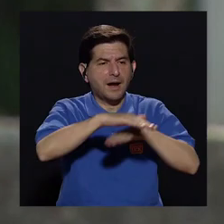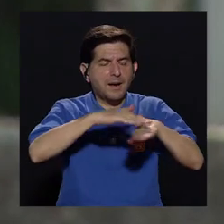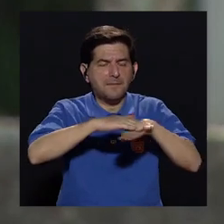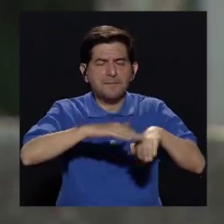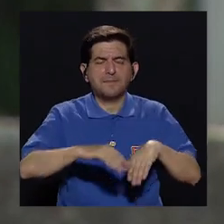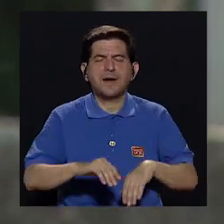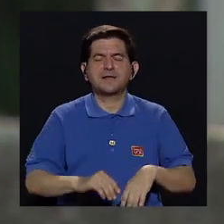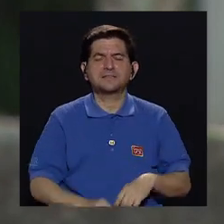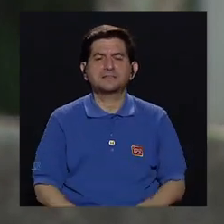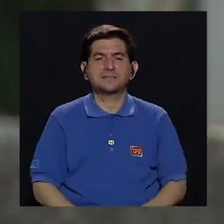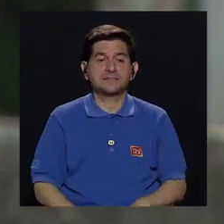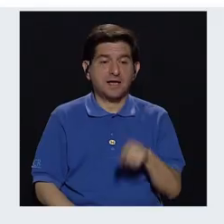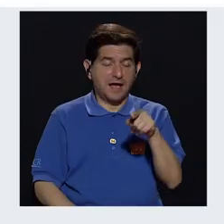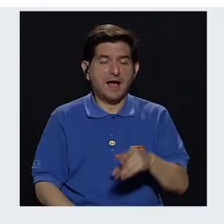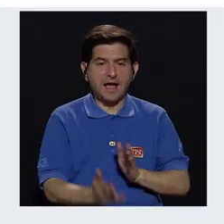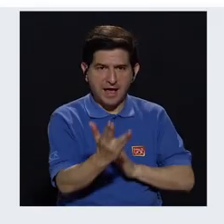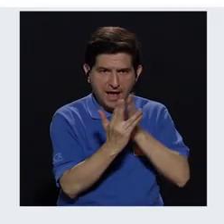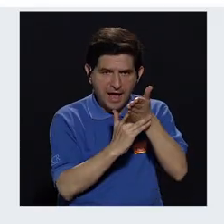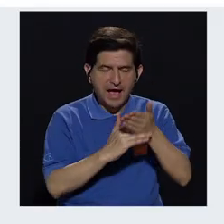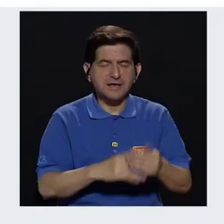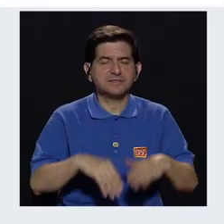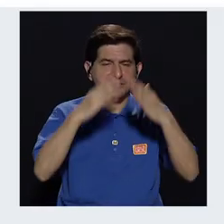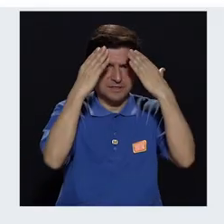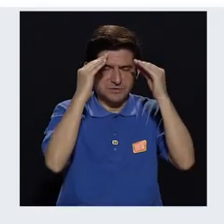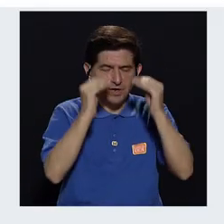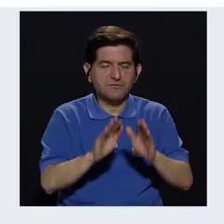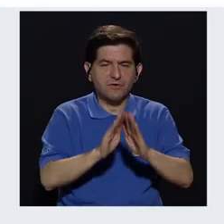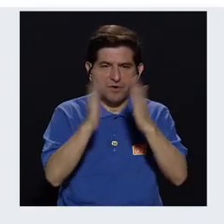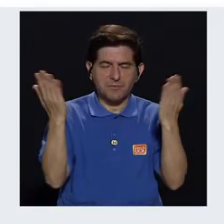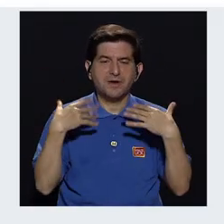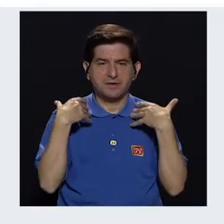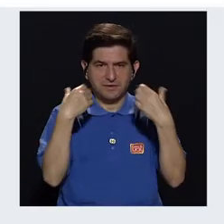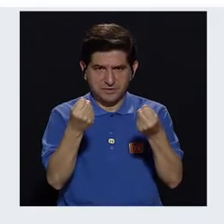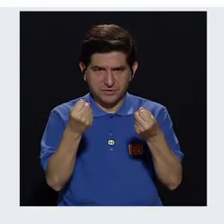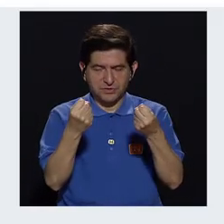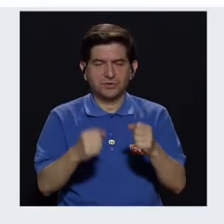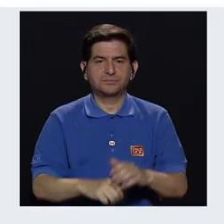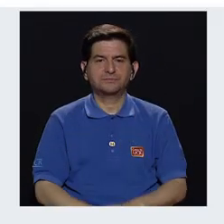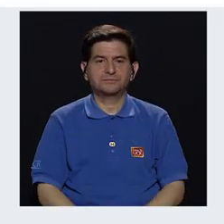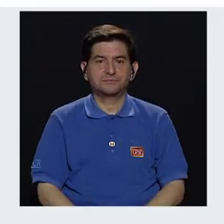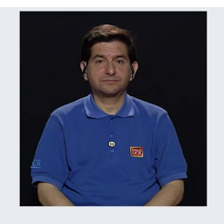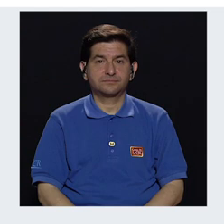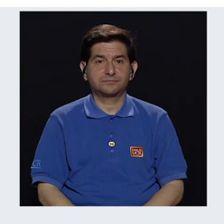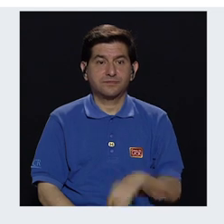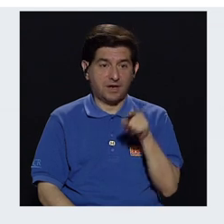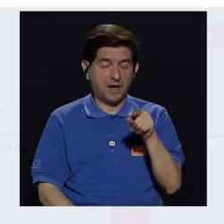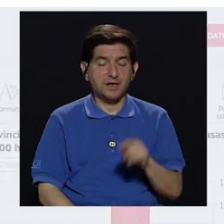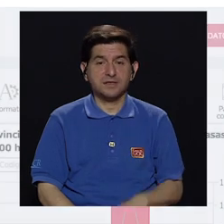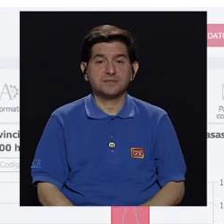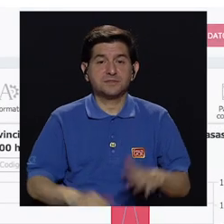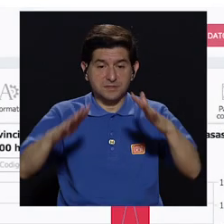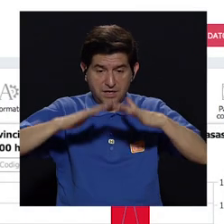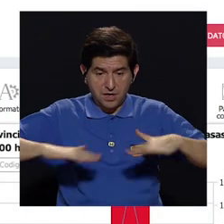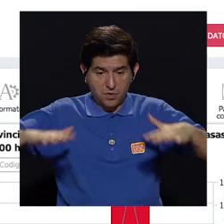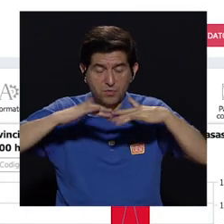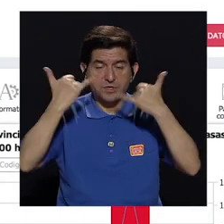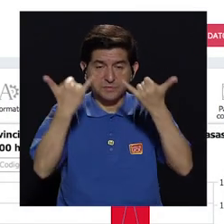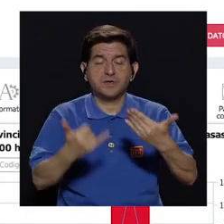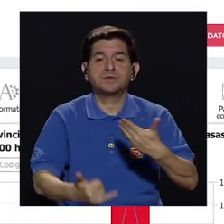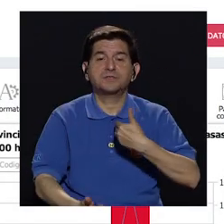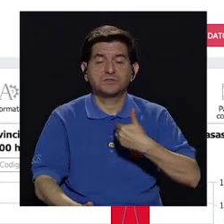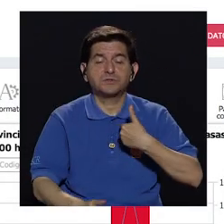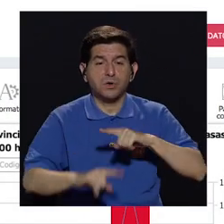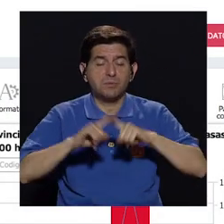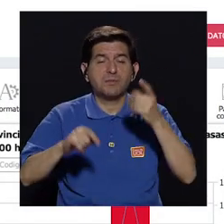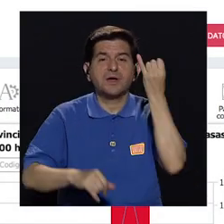pilares fundamentales son el acceso a datos abiertos en salud, que es un portal que tenemos